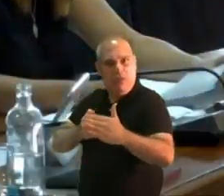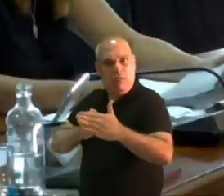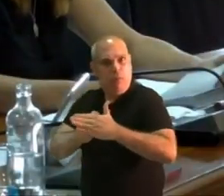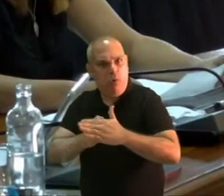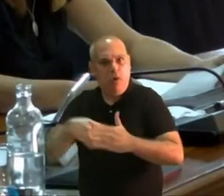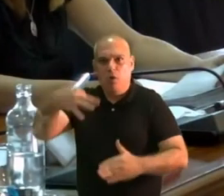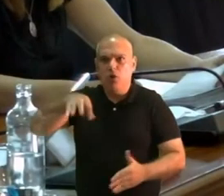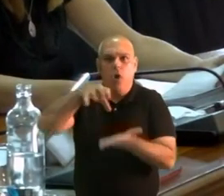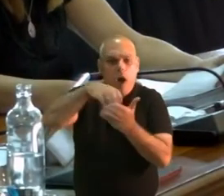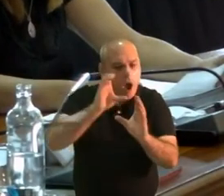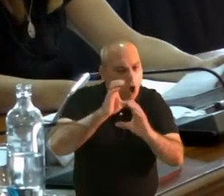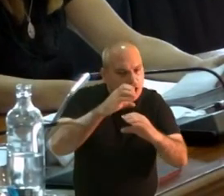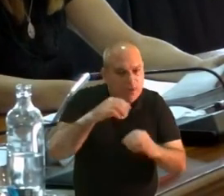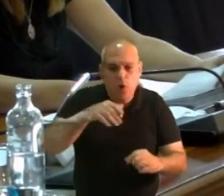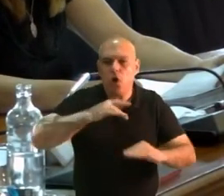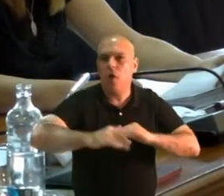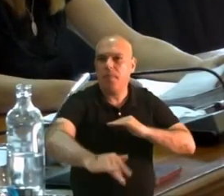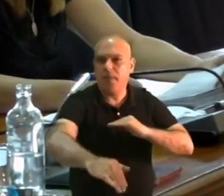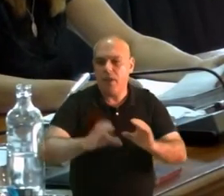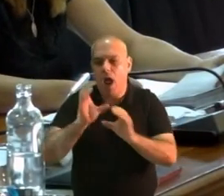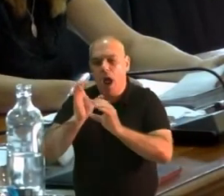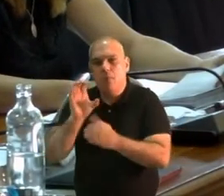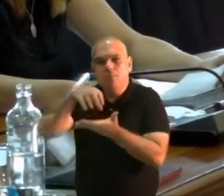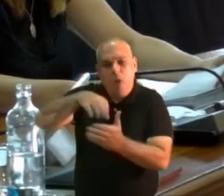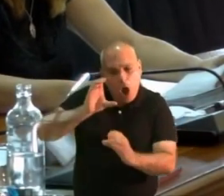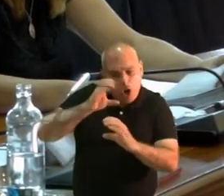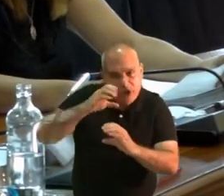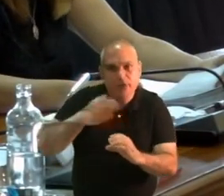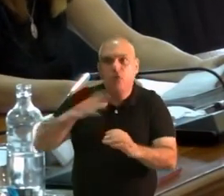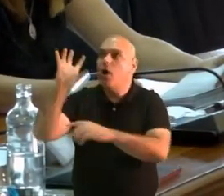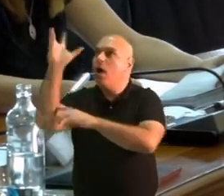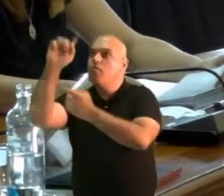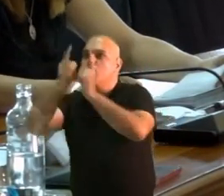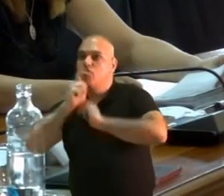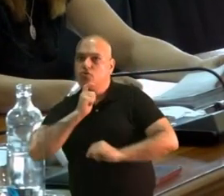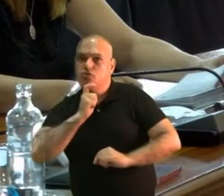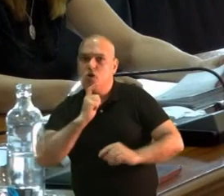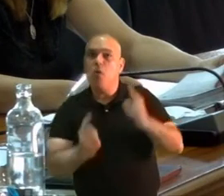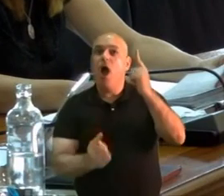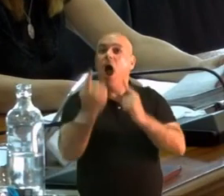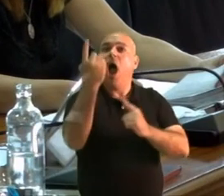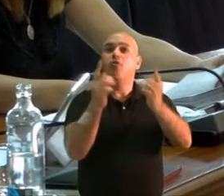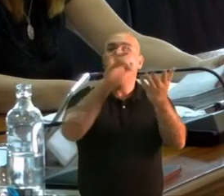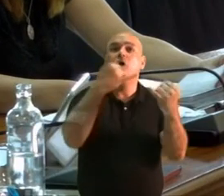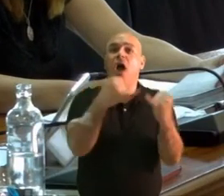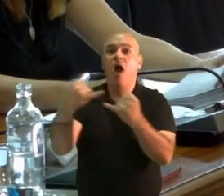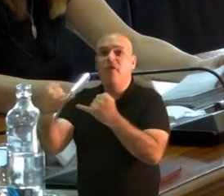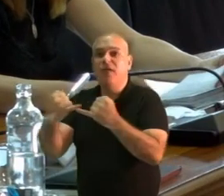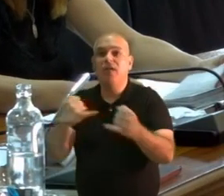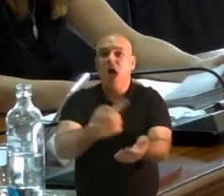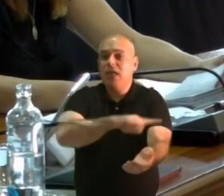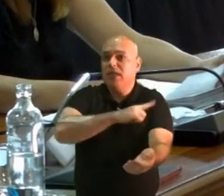del mar, un observatorio del cambio climático, la celebración de eventos deportivos, algunas salas de exposiciones y una cafetería.